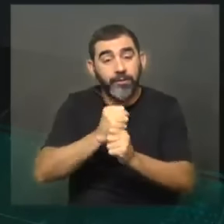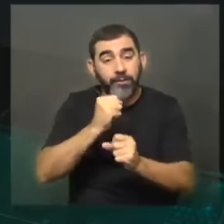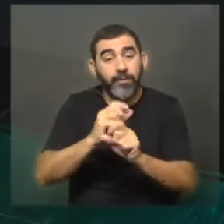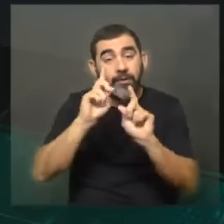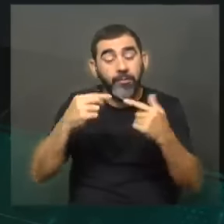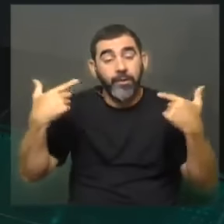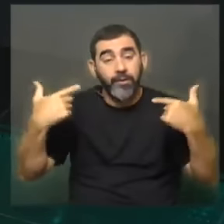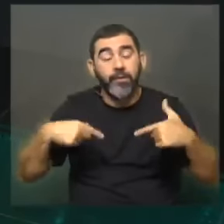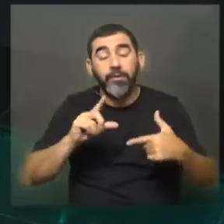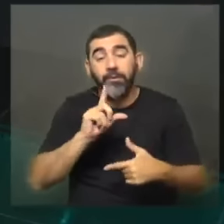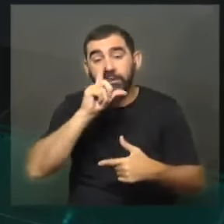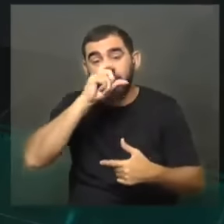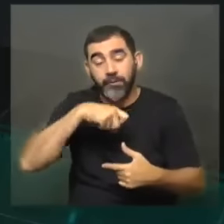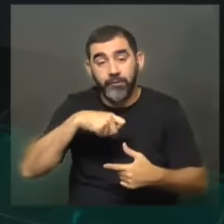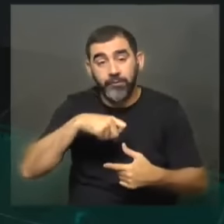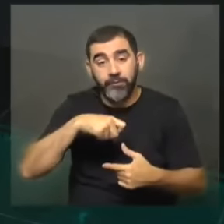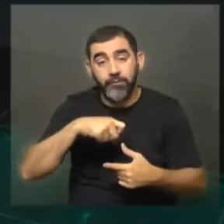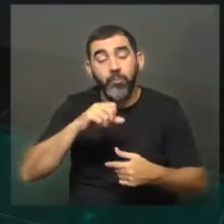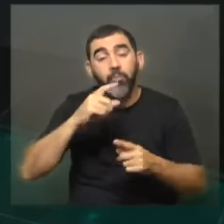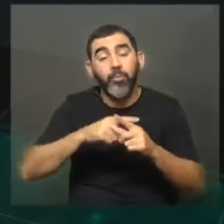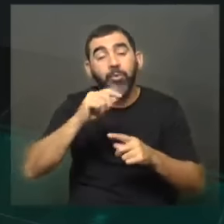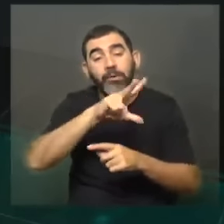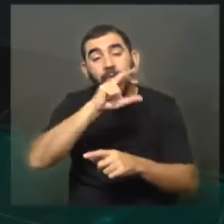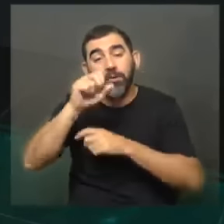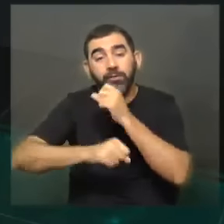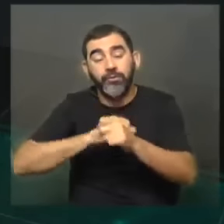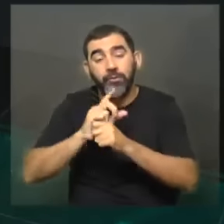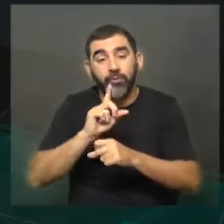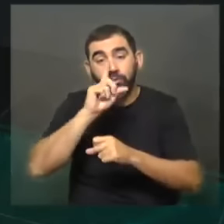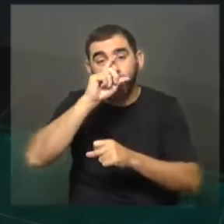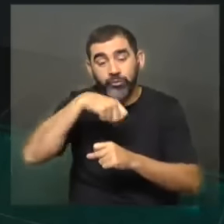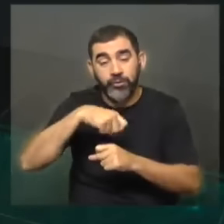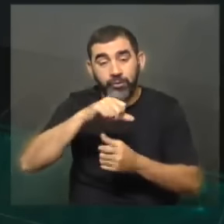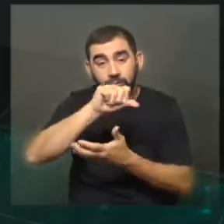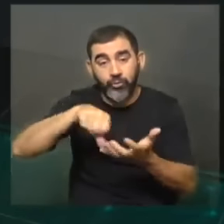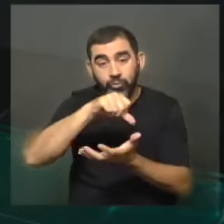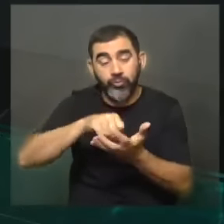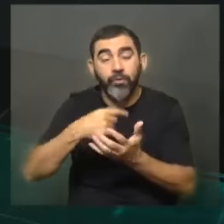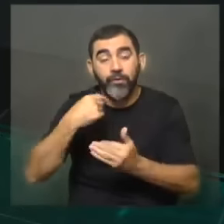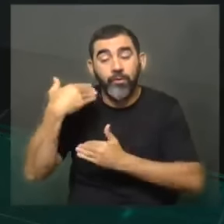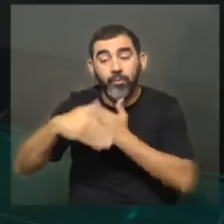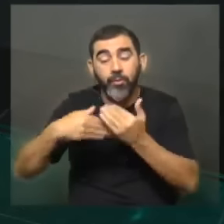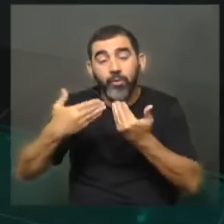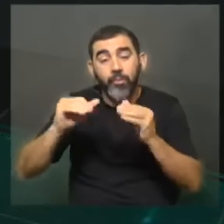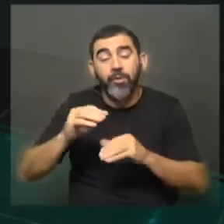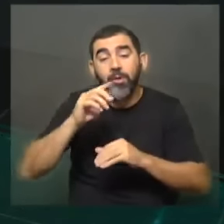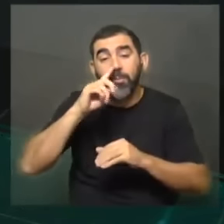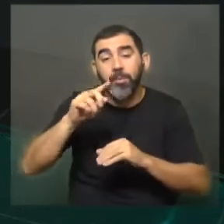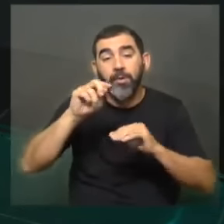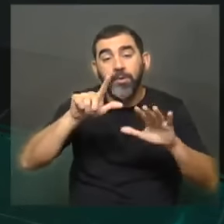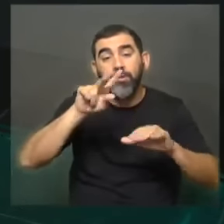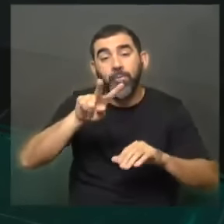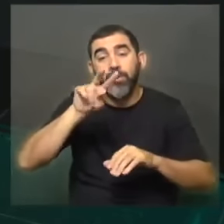la intendencia de Montevideo por los 300 años de la ciudad dijo que el proceso de fundación empezó en el año